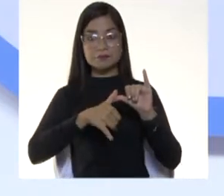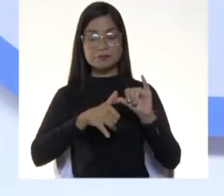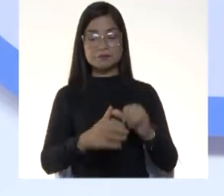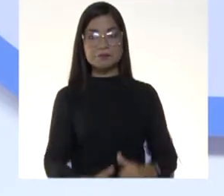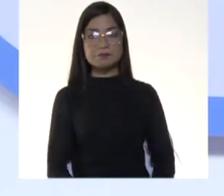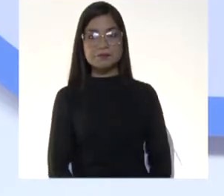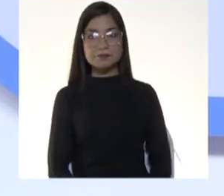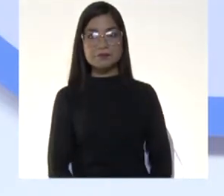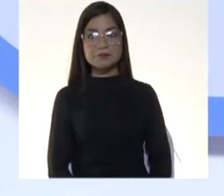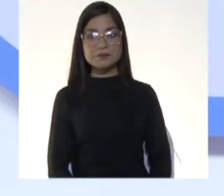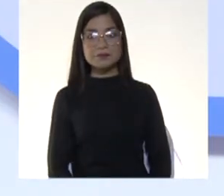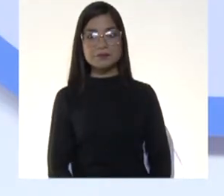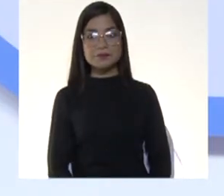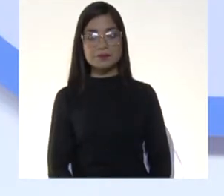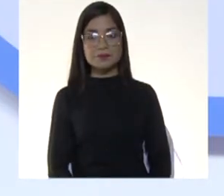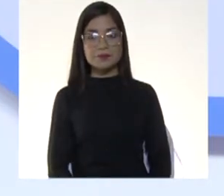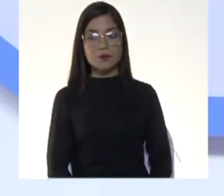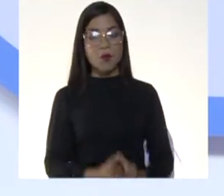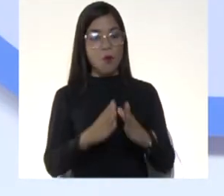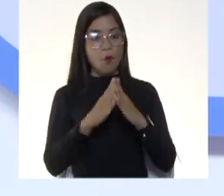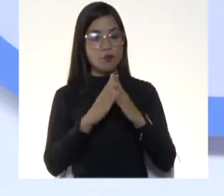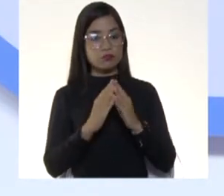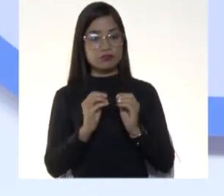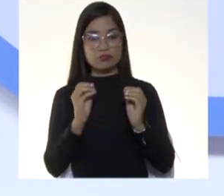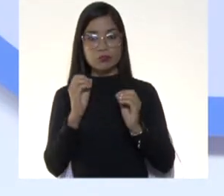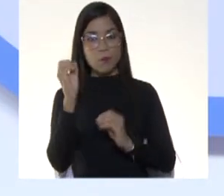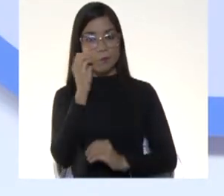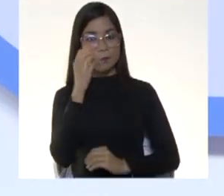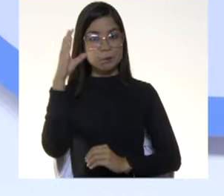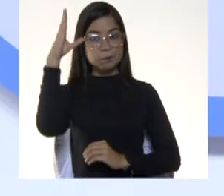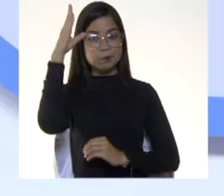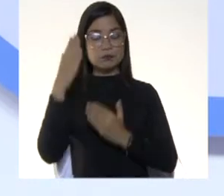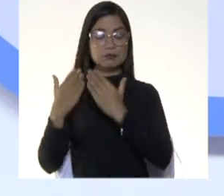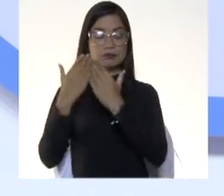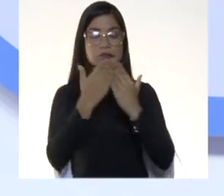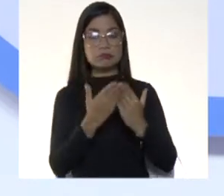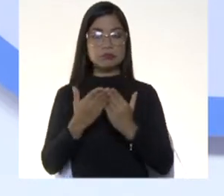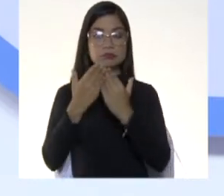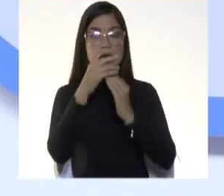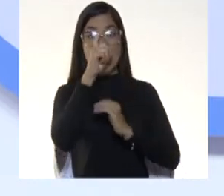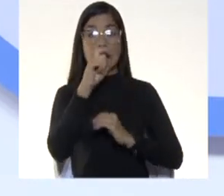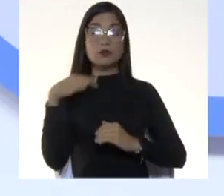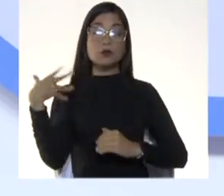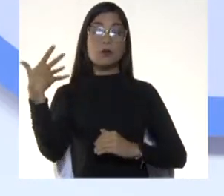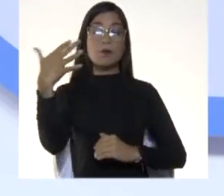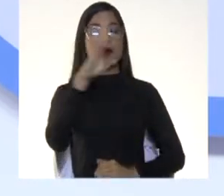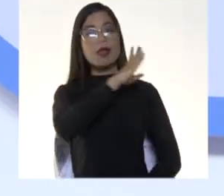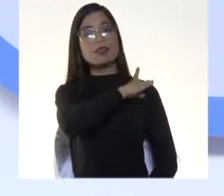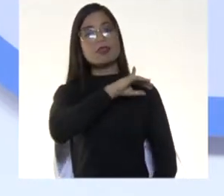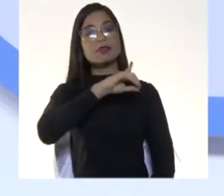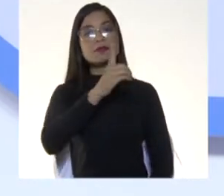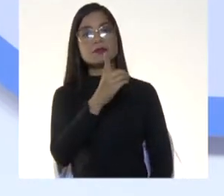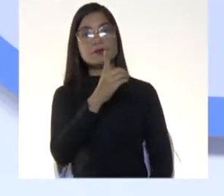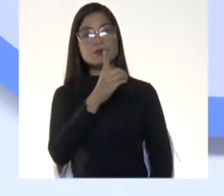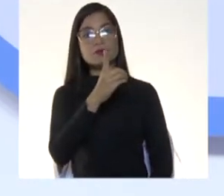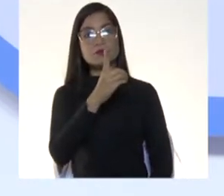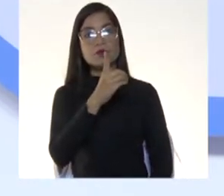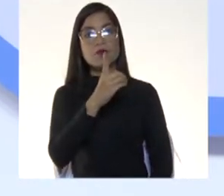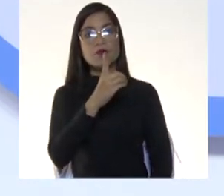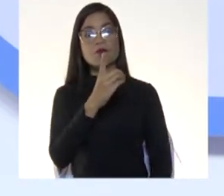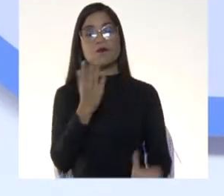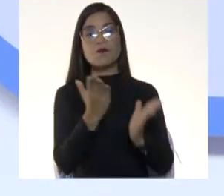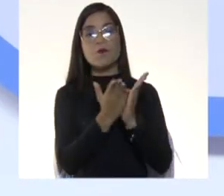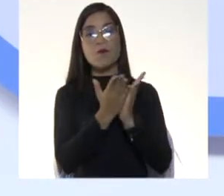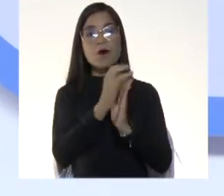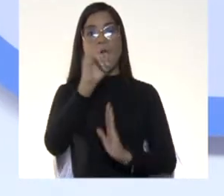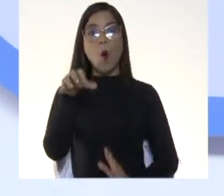ingeniero, hace todo el componente pedagógico. Años después se convierte en director de la José de San Martín y